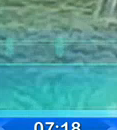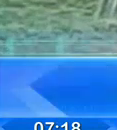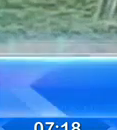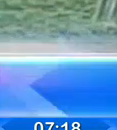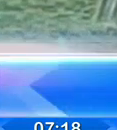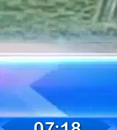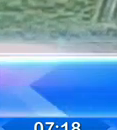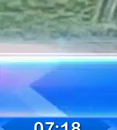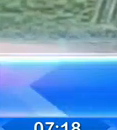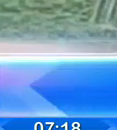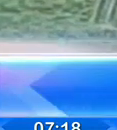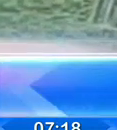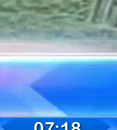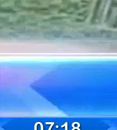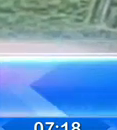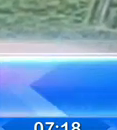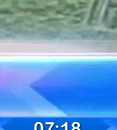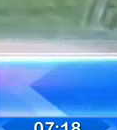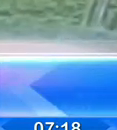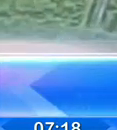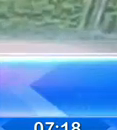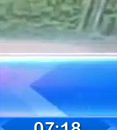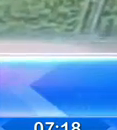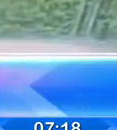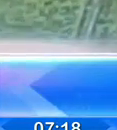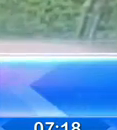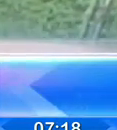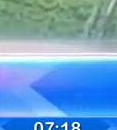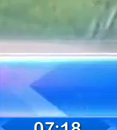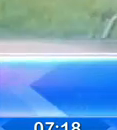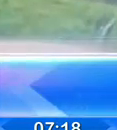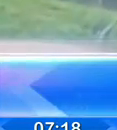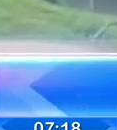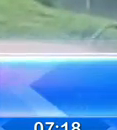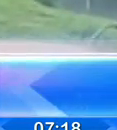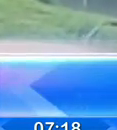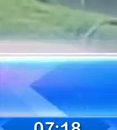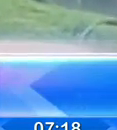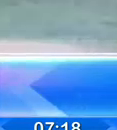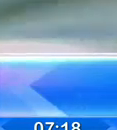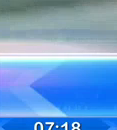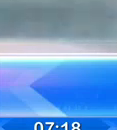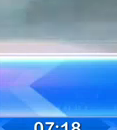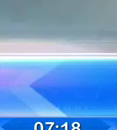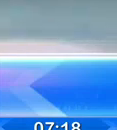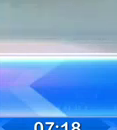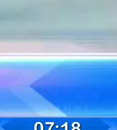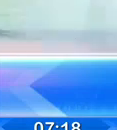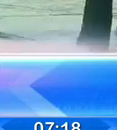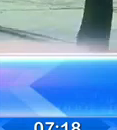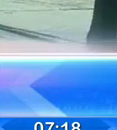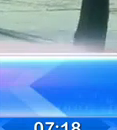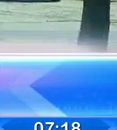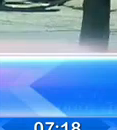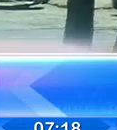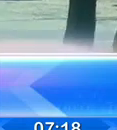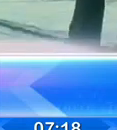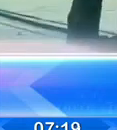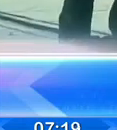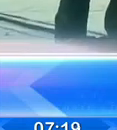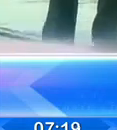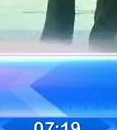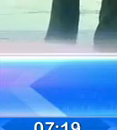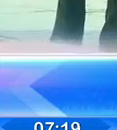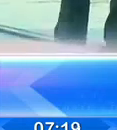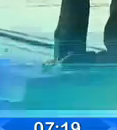técnicos son algunas de las propuestas de la empresa pública y privada frente a la erosión regresiva del río Coca. Y también al retornar, el Ministerio de Trabajo